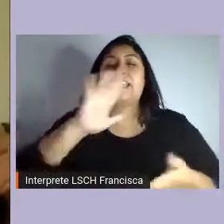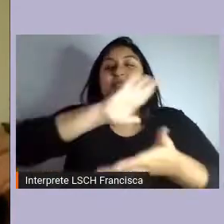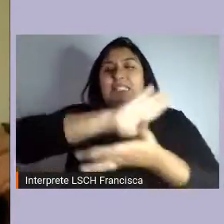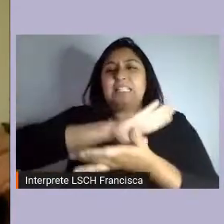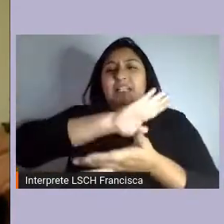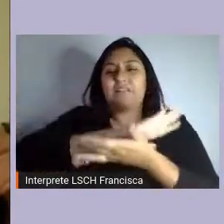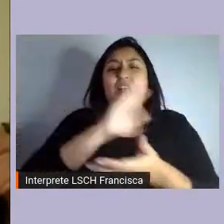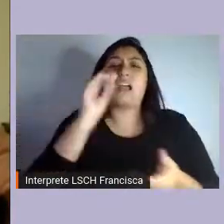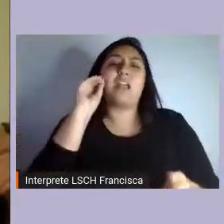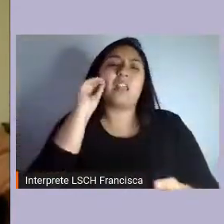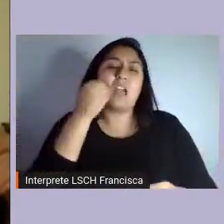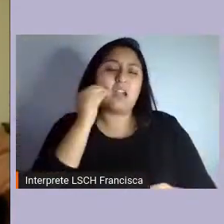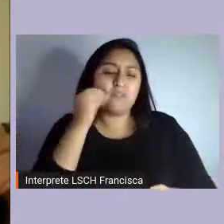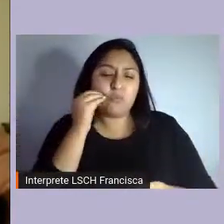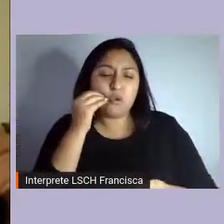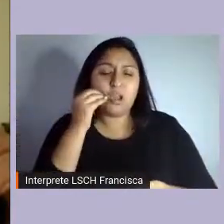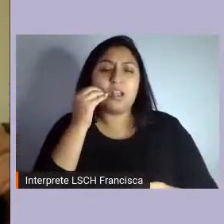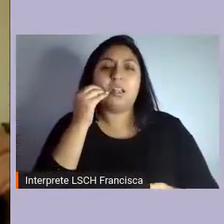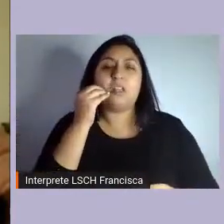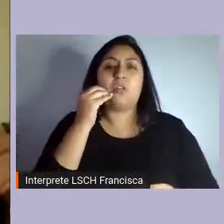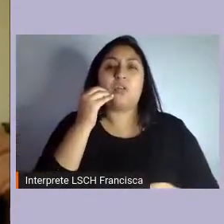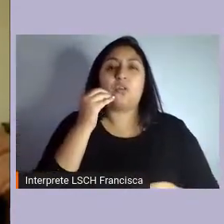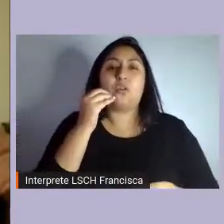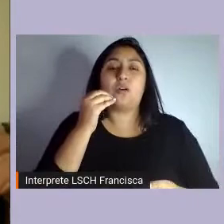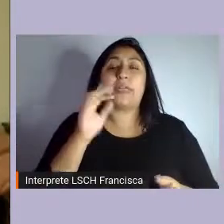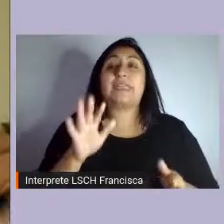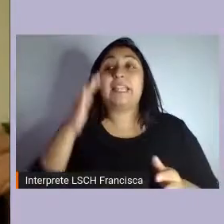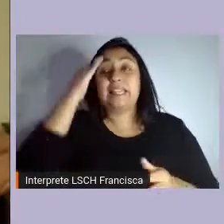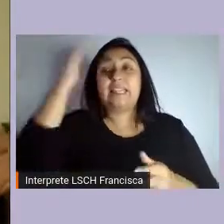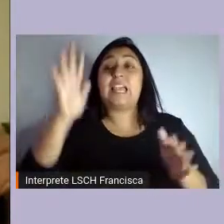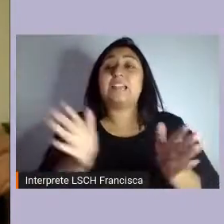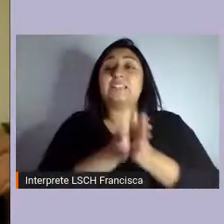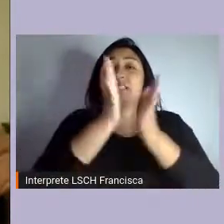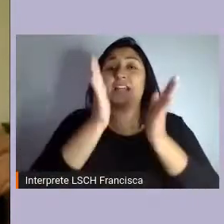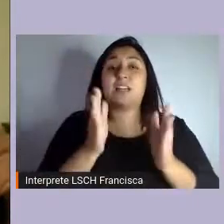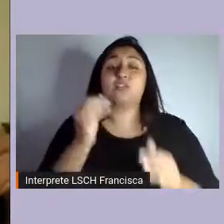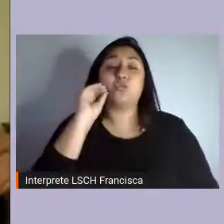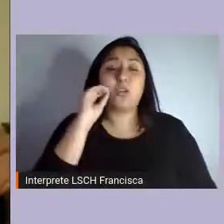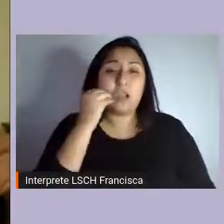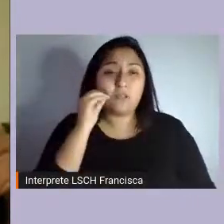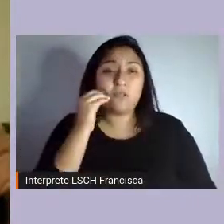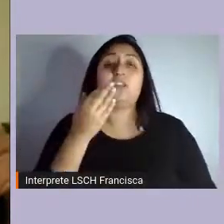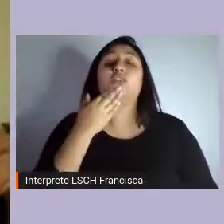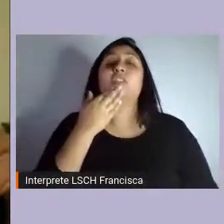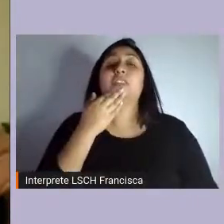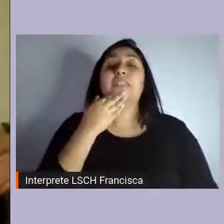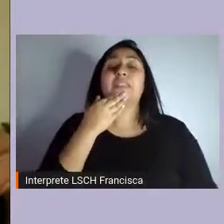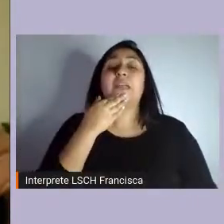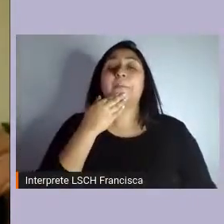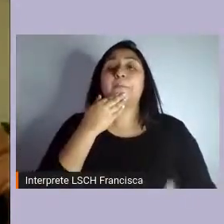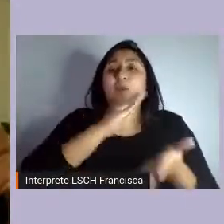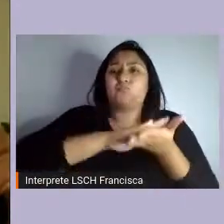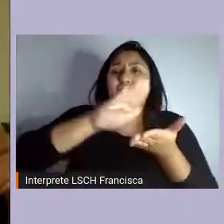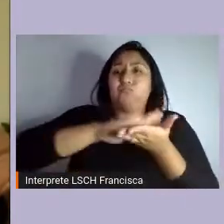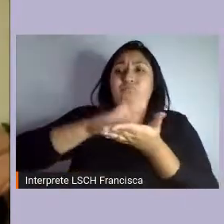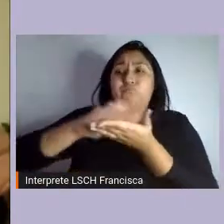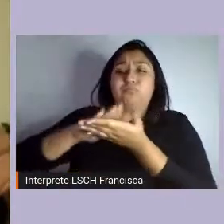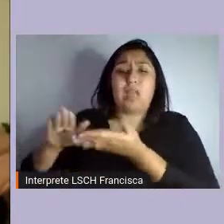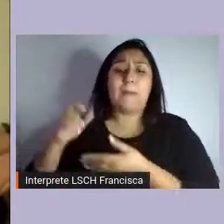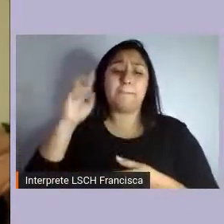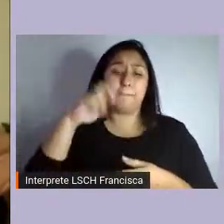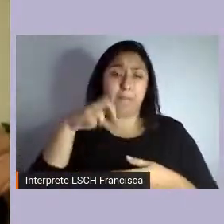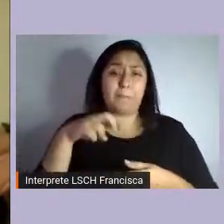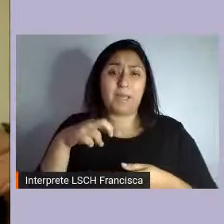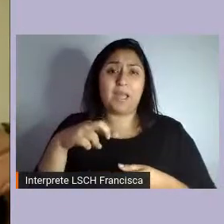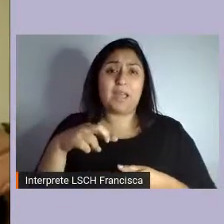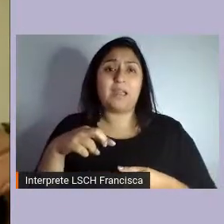del abuelo José, la abundancia también, las fortunas despilfarradas por el padre Nicanor Parra.